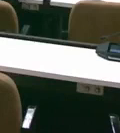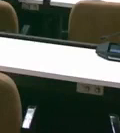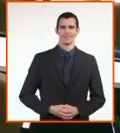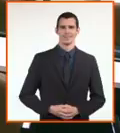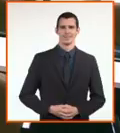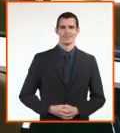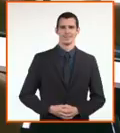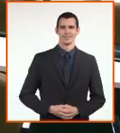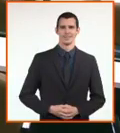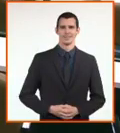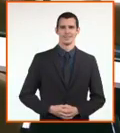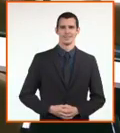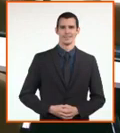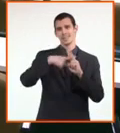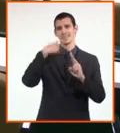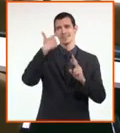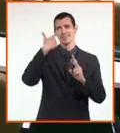Yamandi Michael Pimentel Agudo.